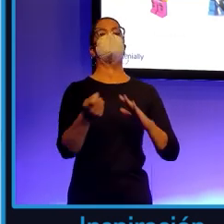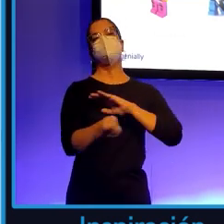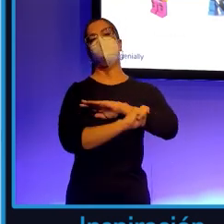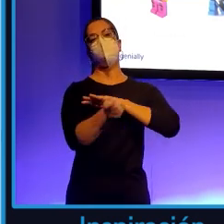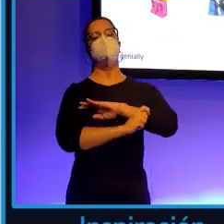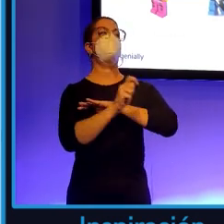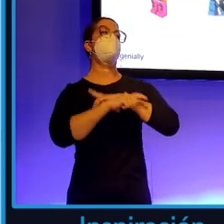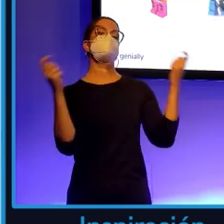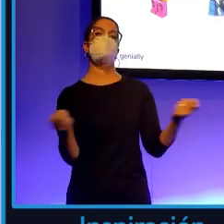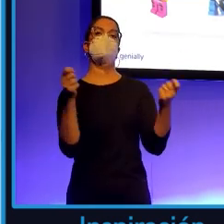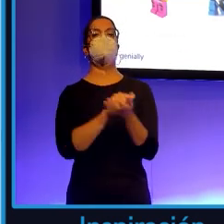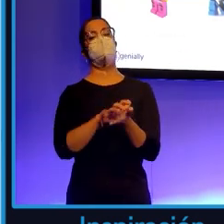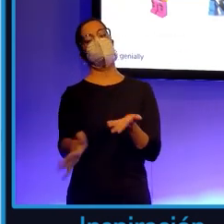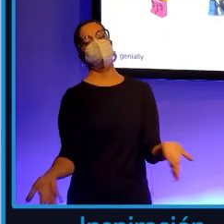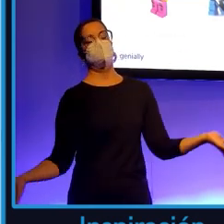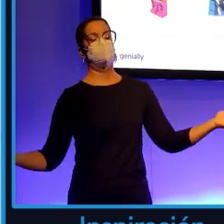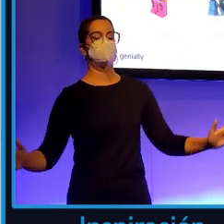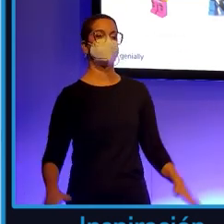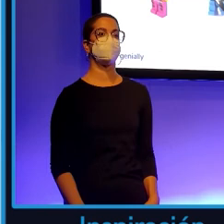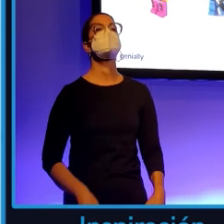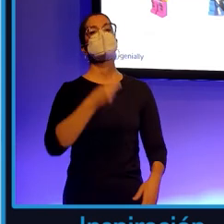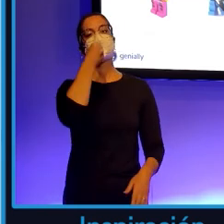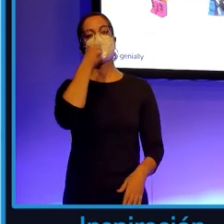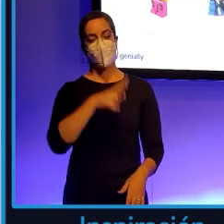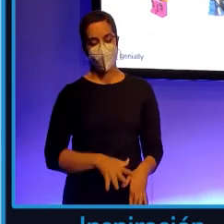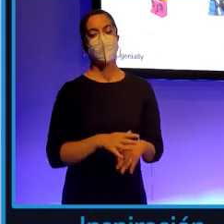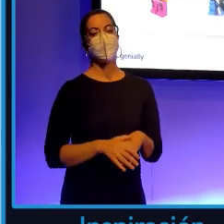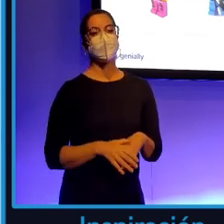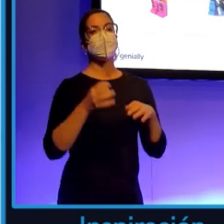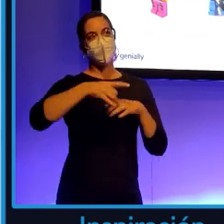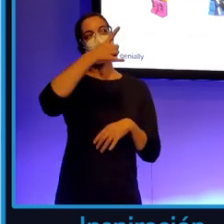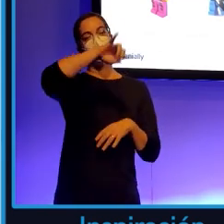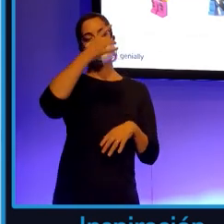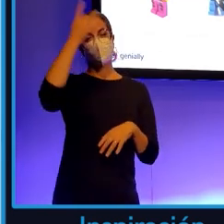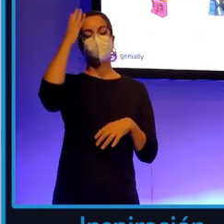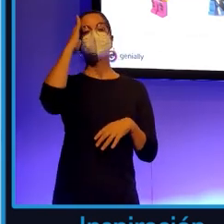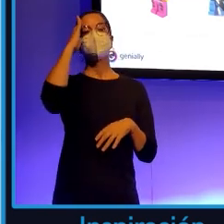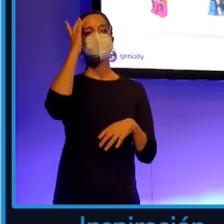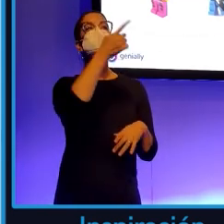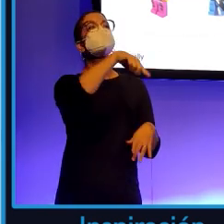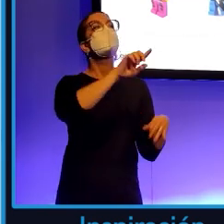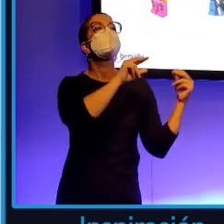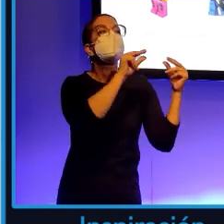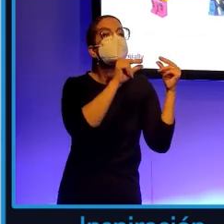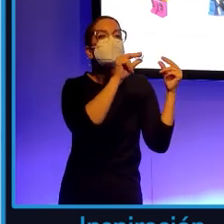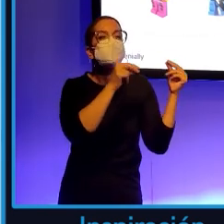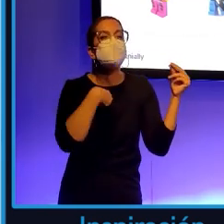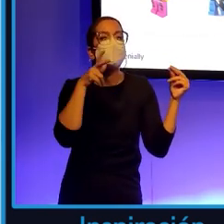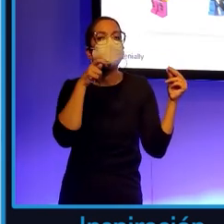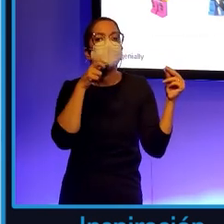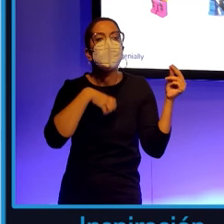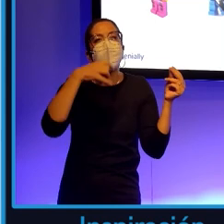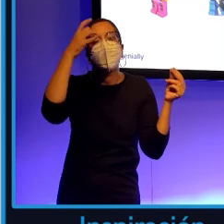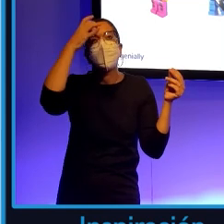publicidad gratuita pero muy bien tuvieron la ingenuidad pero fíjense interesante estaban hablando y escuché voces cómo va a ser eso es que eso está en la